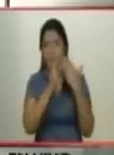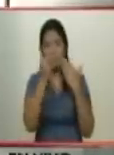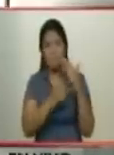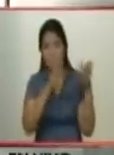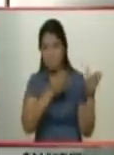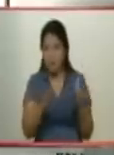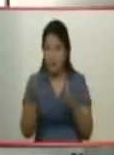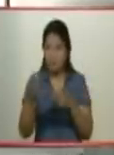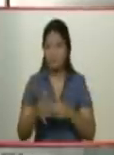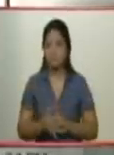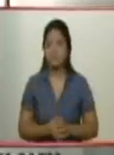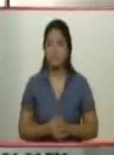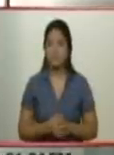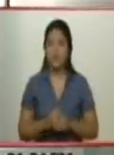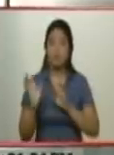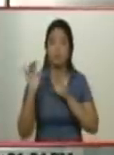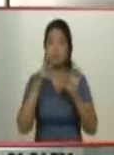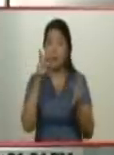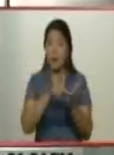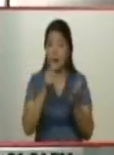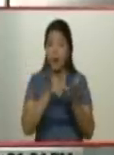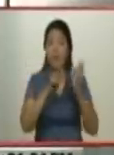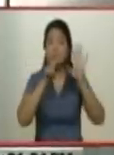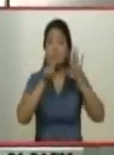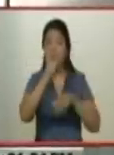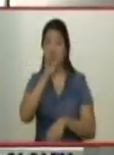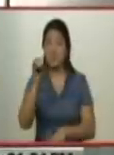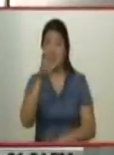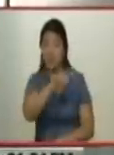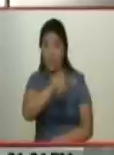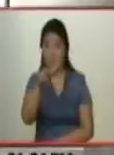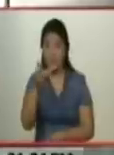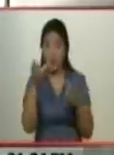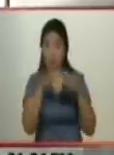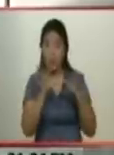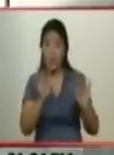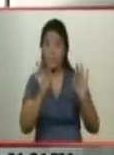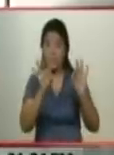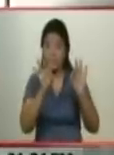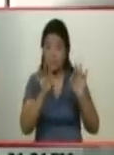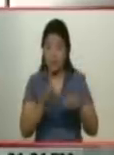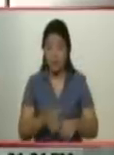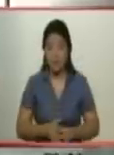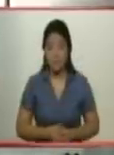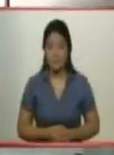operativo actuaron 700 hombres de grupos especiales